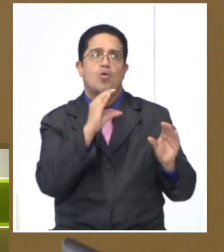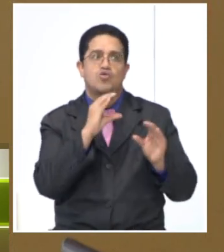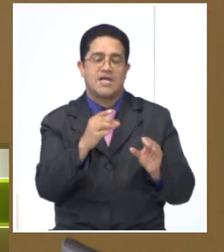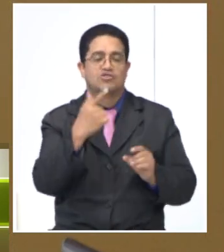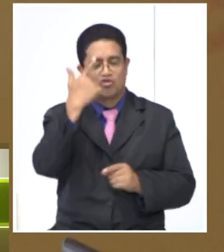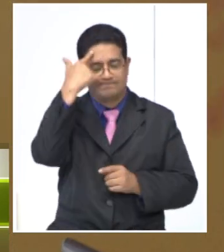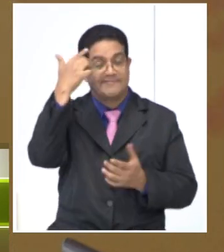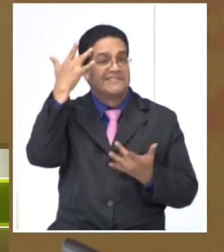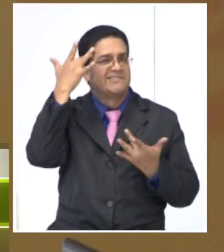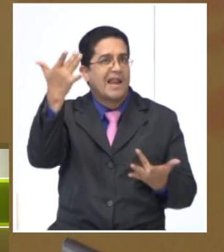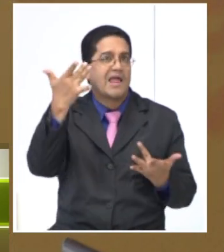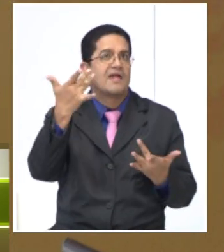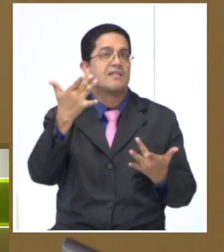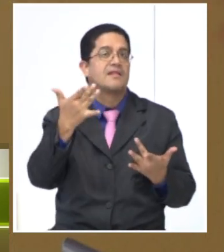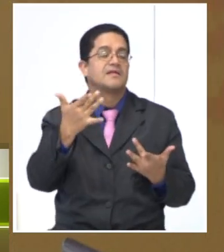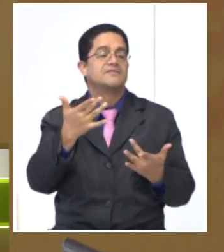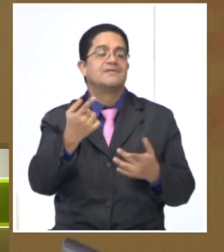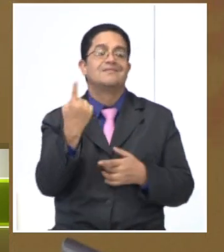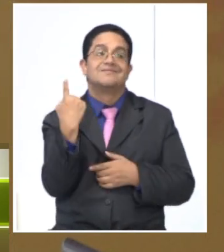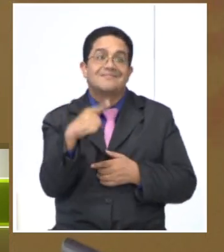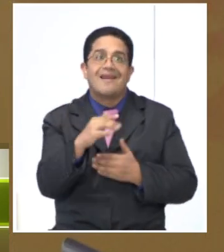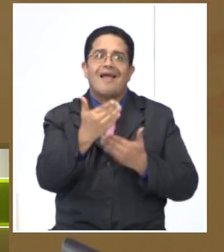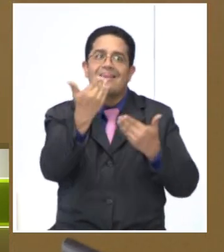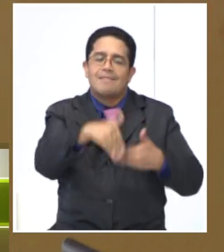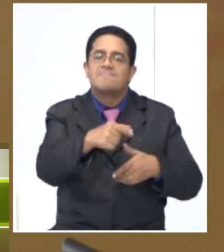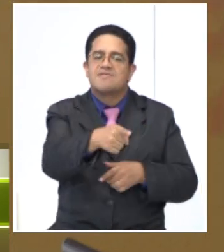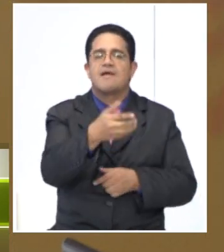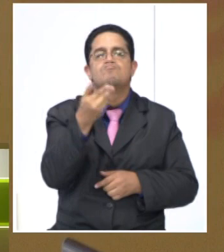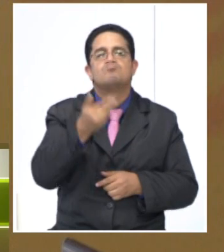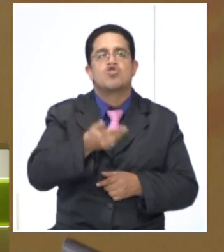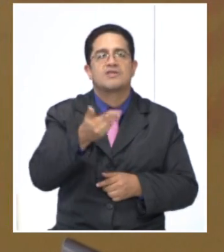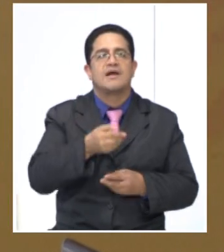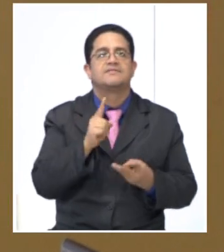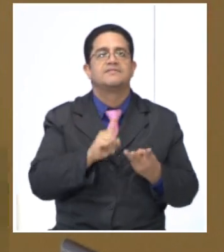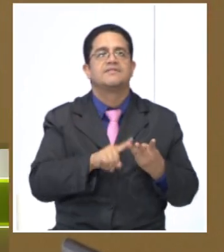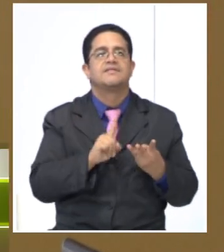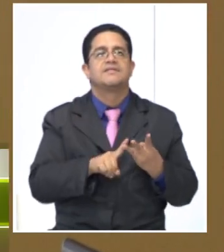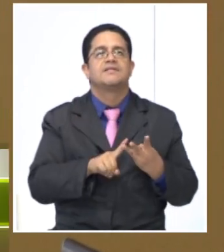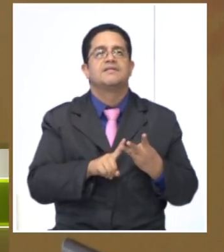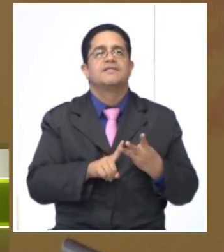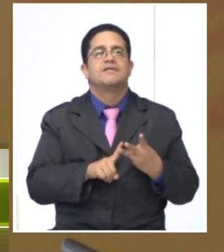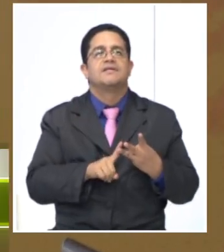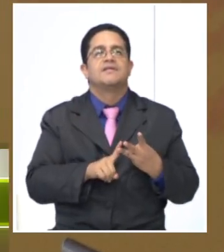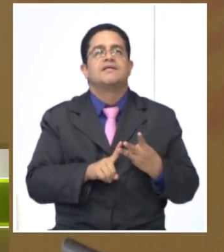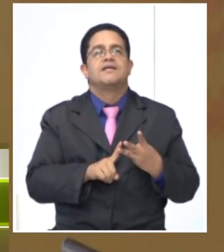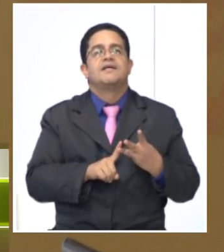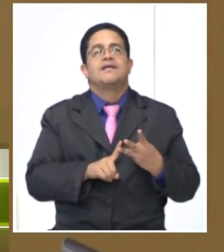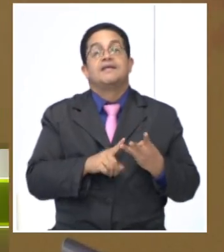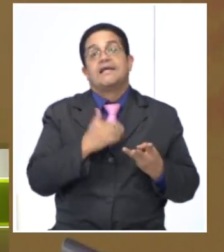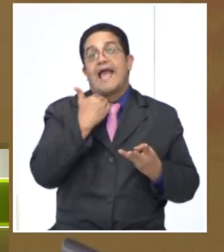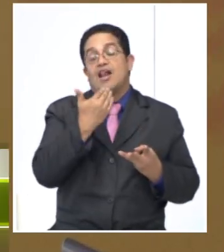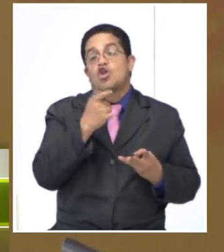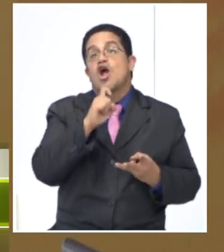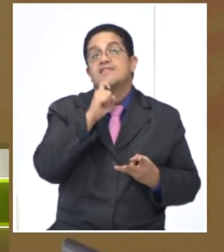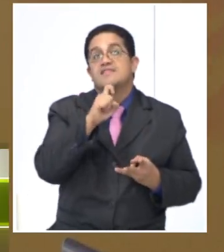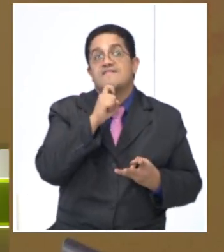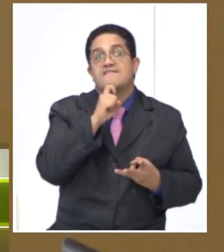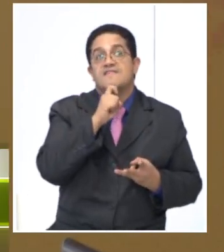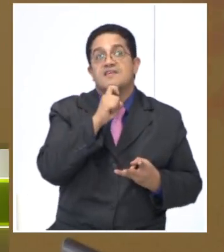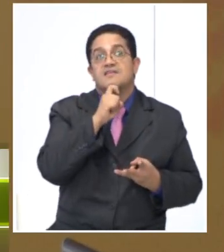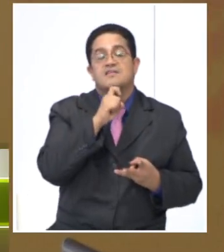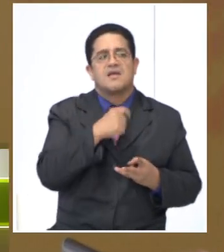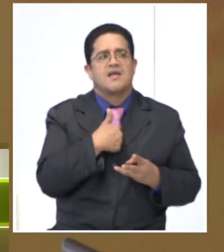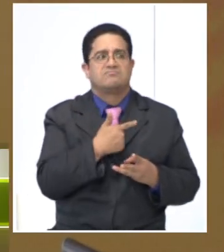asertiva, el hecho de poner límites es muy importante y algo que propiamente es bastante rudo de hacerlo y es el saber decir que